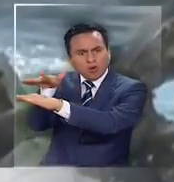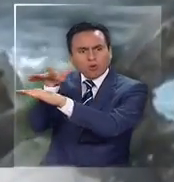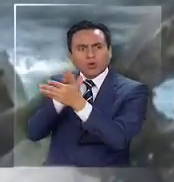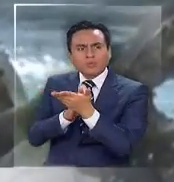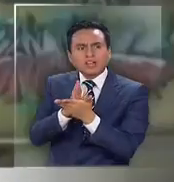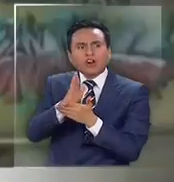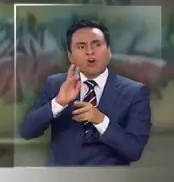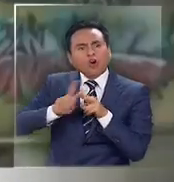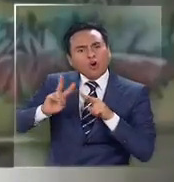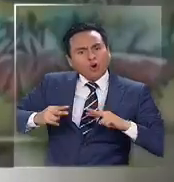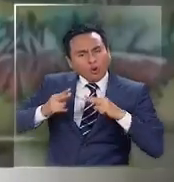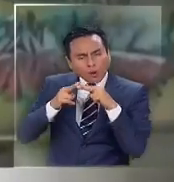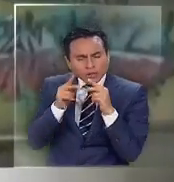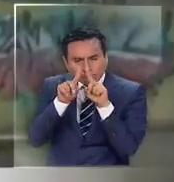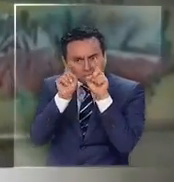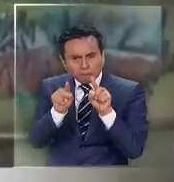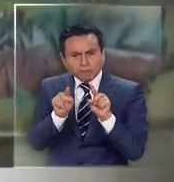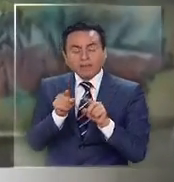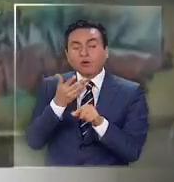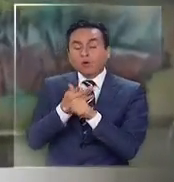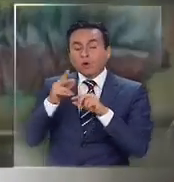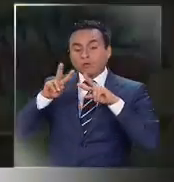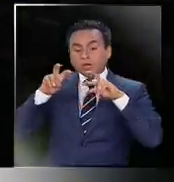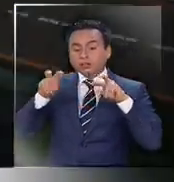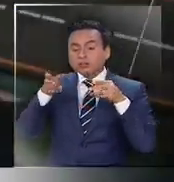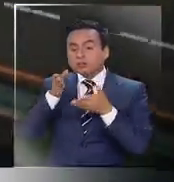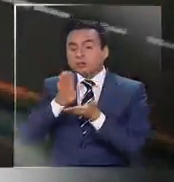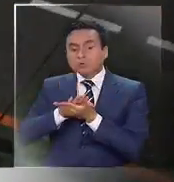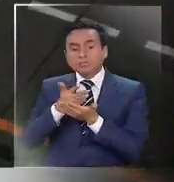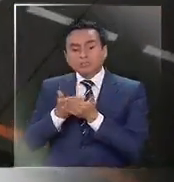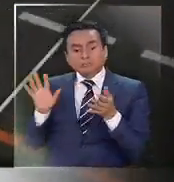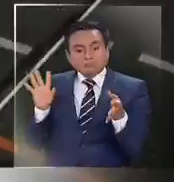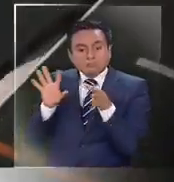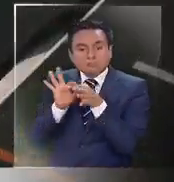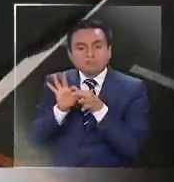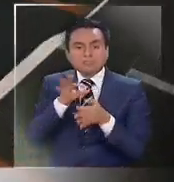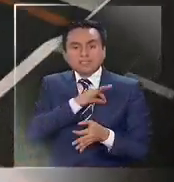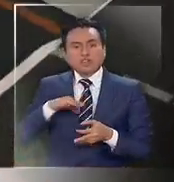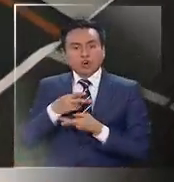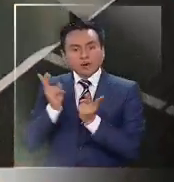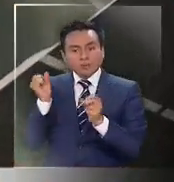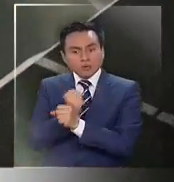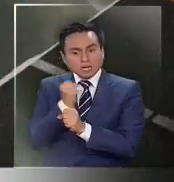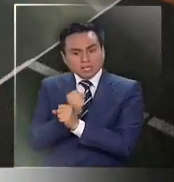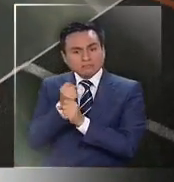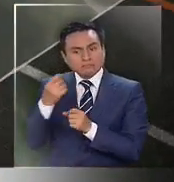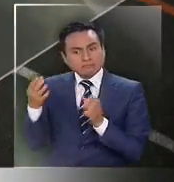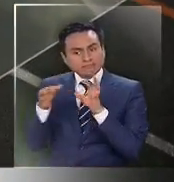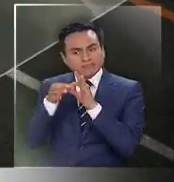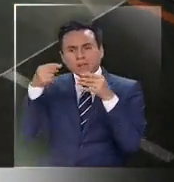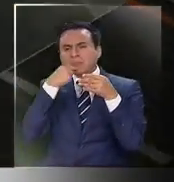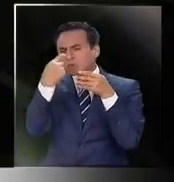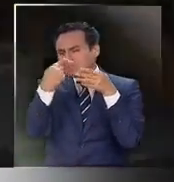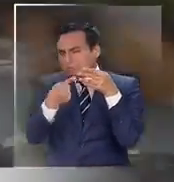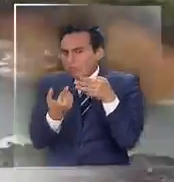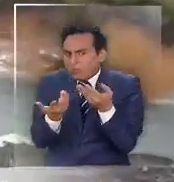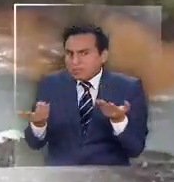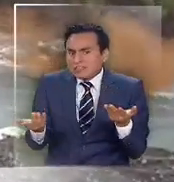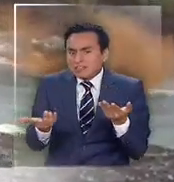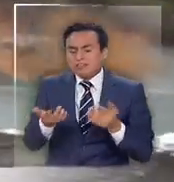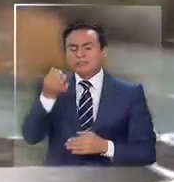las obras? ¿Hubo una fiscalización oportuna del Ministerio de Obras Públicas? Las preguntas son muchas